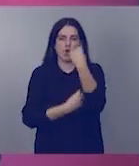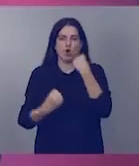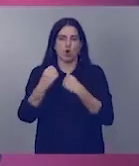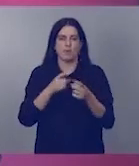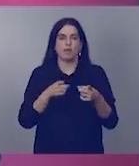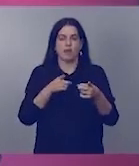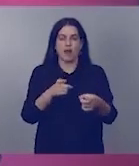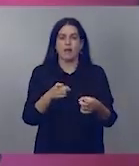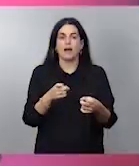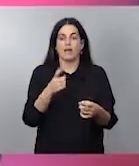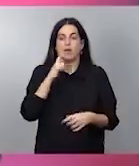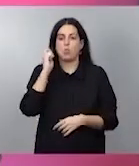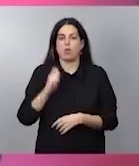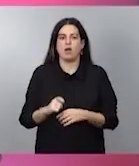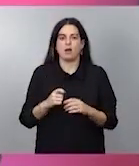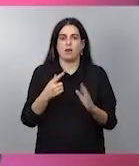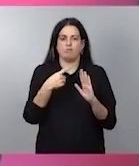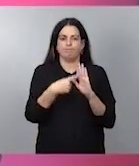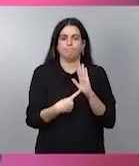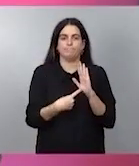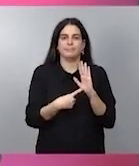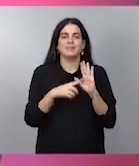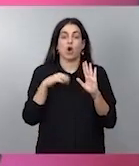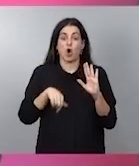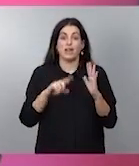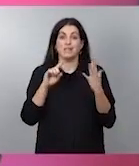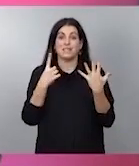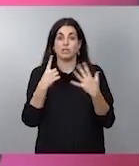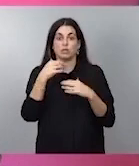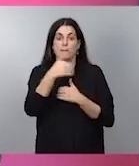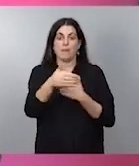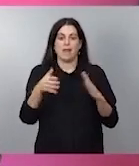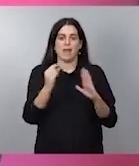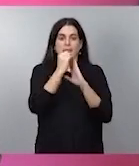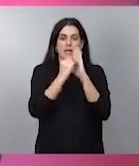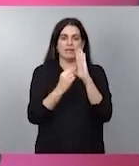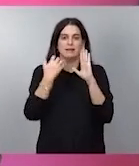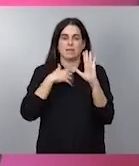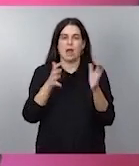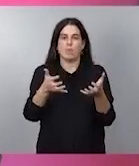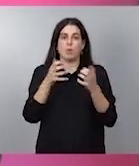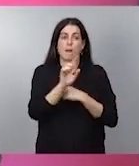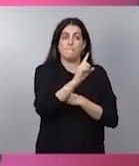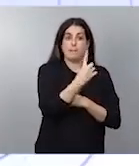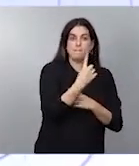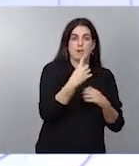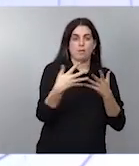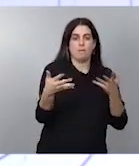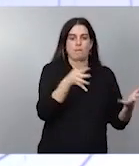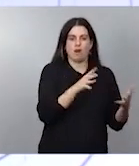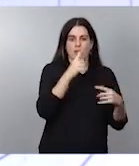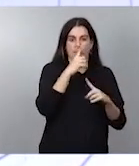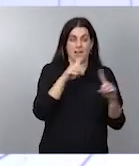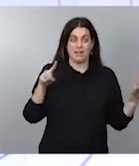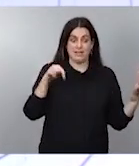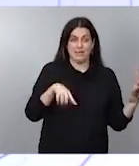Hoy estamos aprobando el sexto paquete desde que pusiéramos en marcha el primero en marzo de este año.